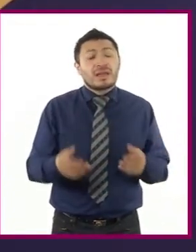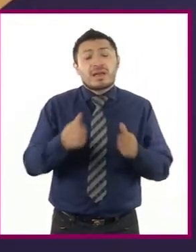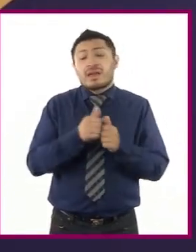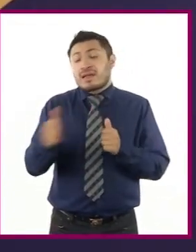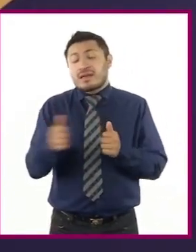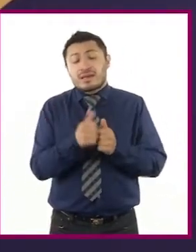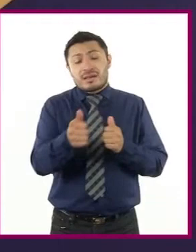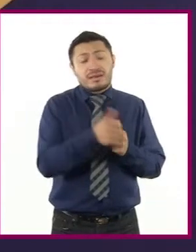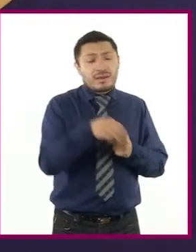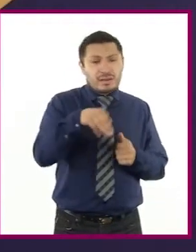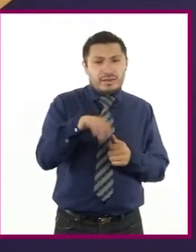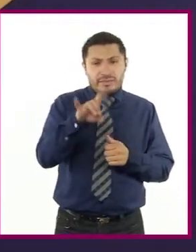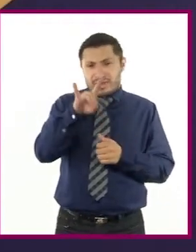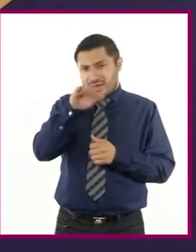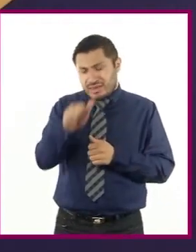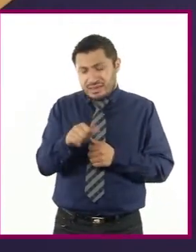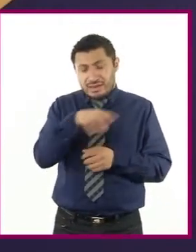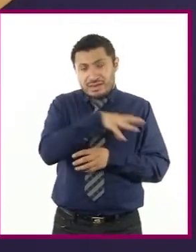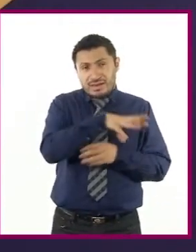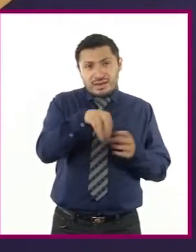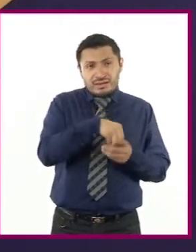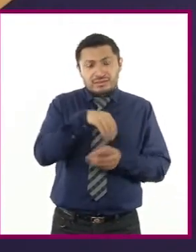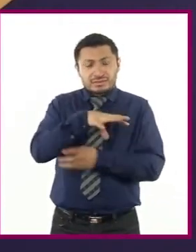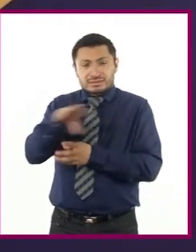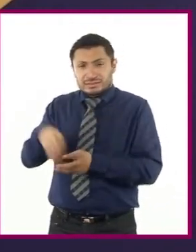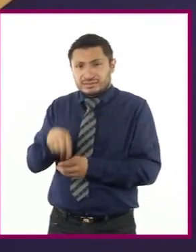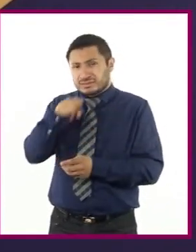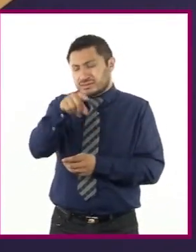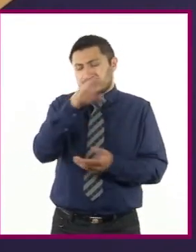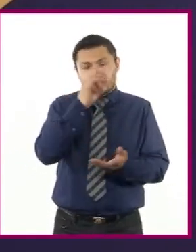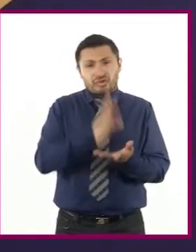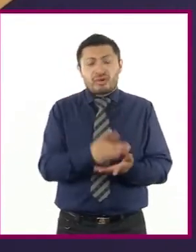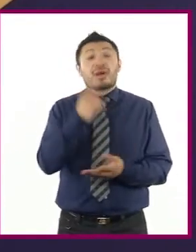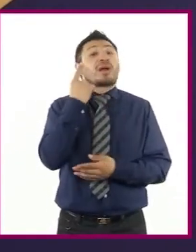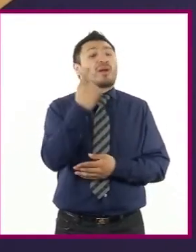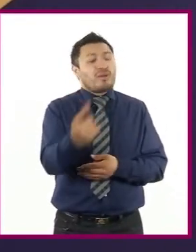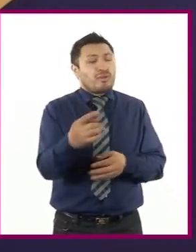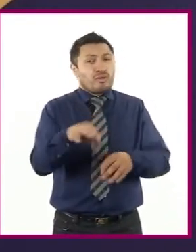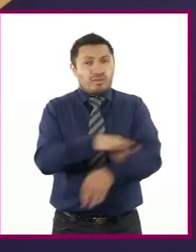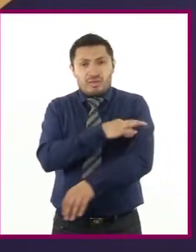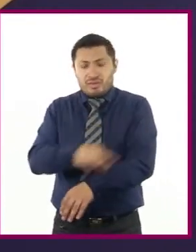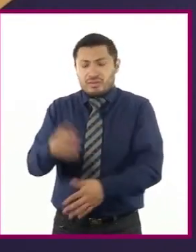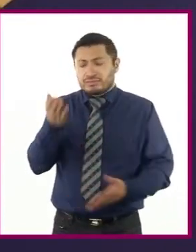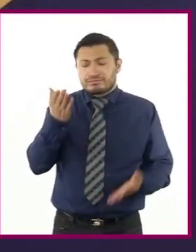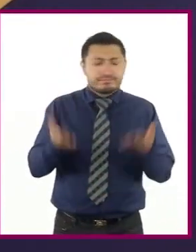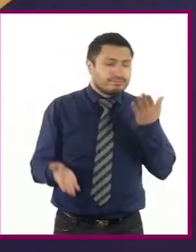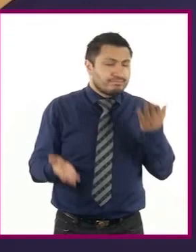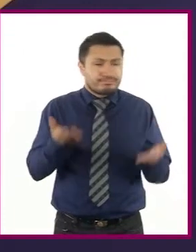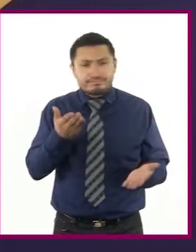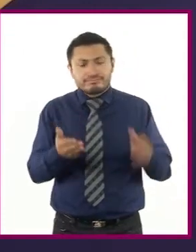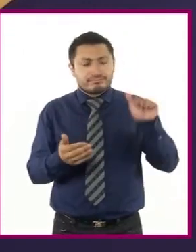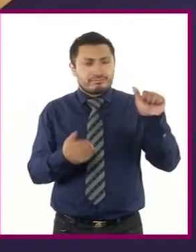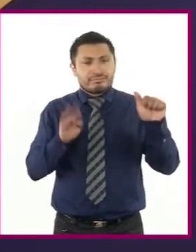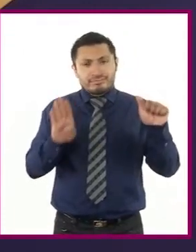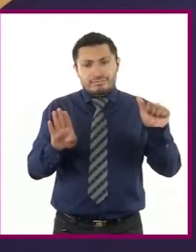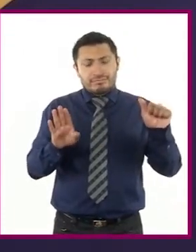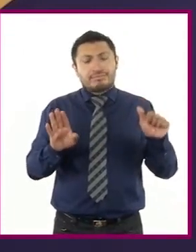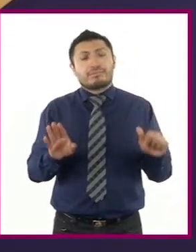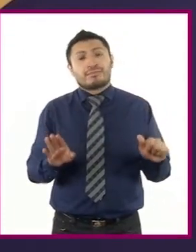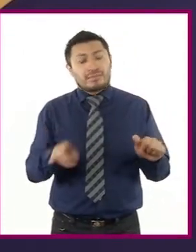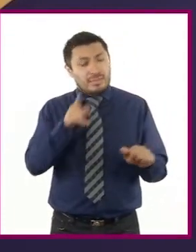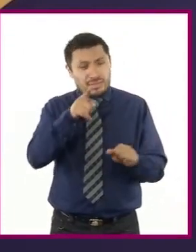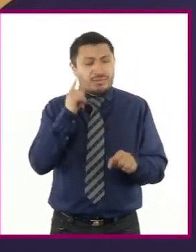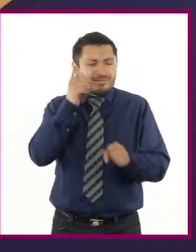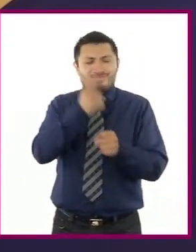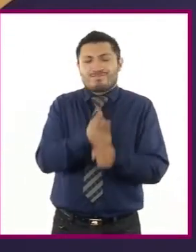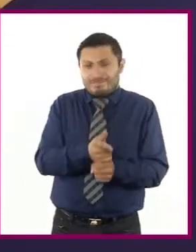cada conjunto de datos, podremos tener una única medida que permita comparar ambos conjuntos de datos y